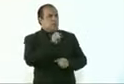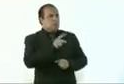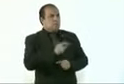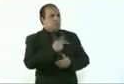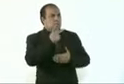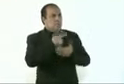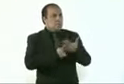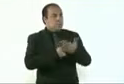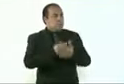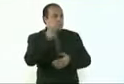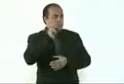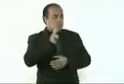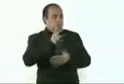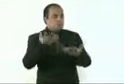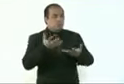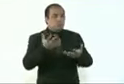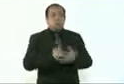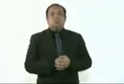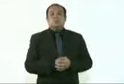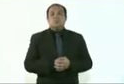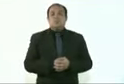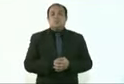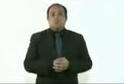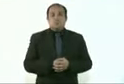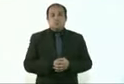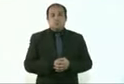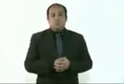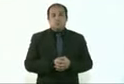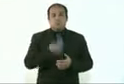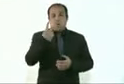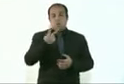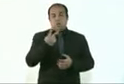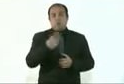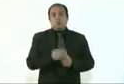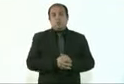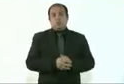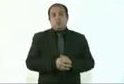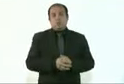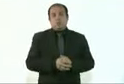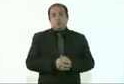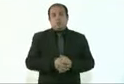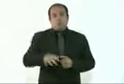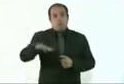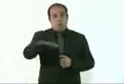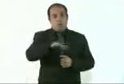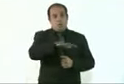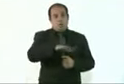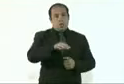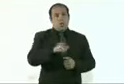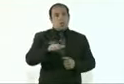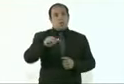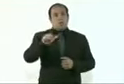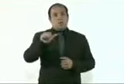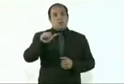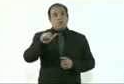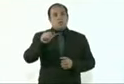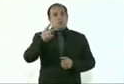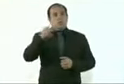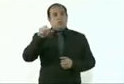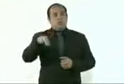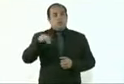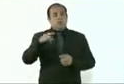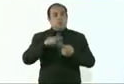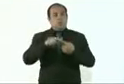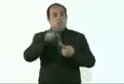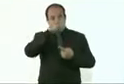las pruebas que se están realizando en las dos delegaciones del PAN, Benito Juárez y Miguel Hidalgo,